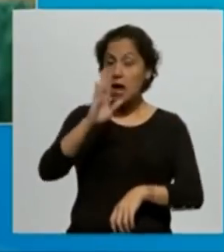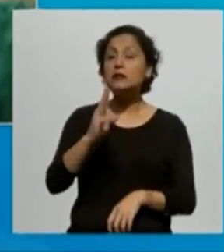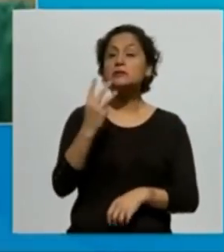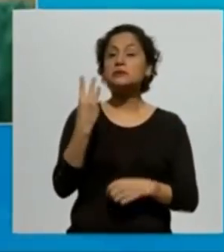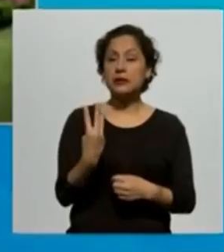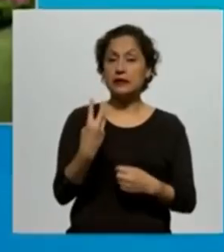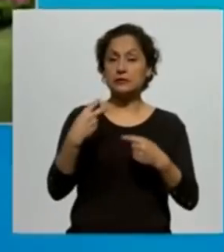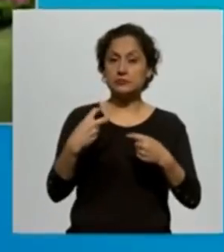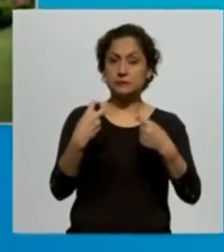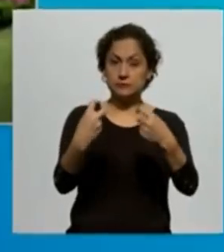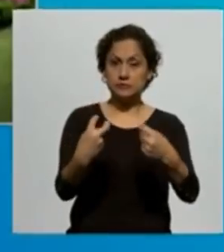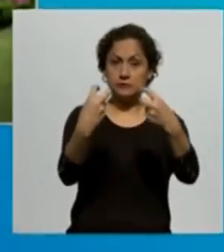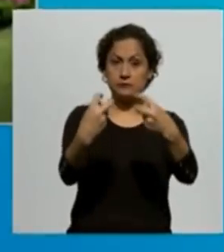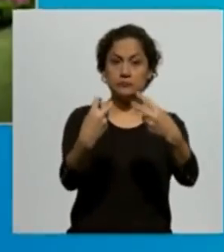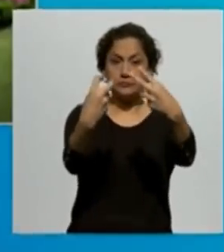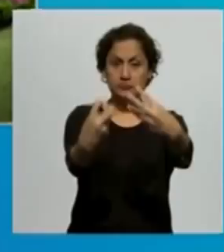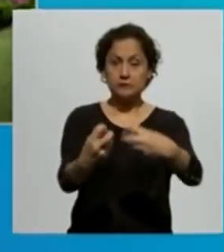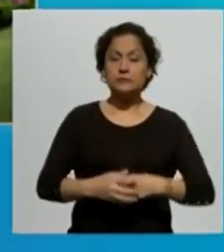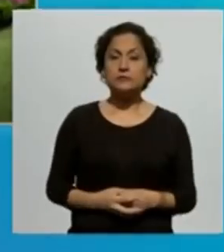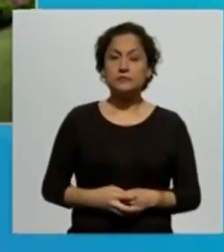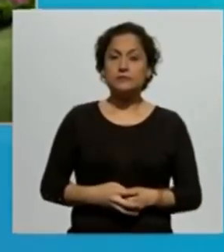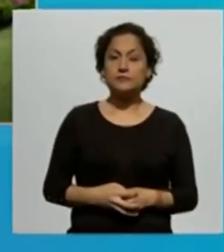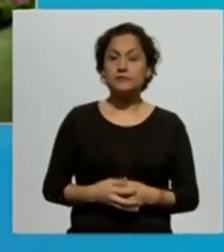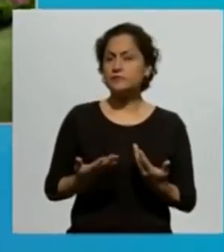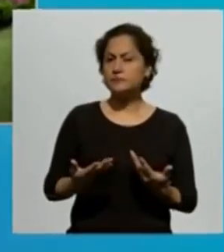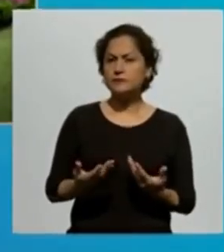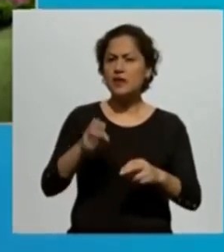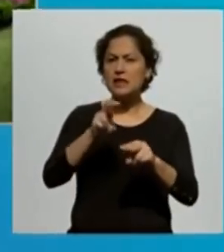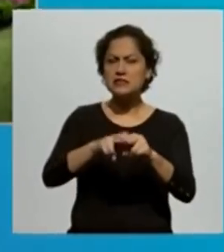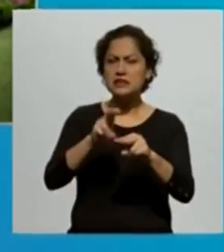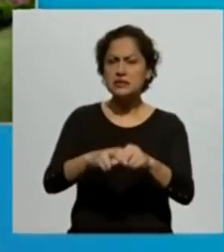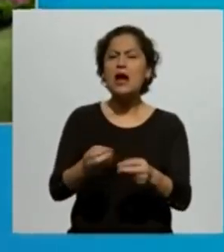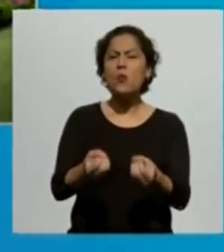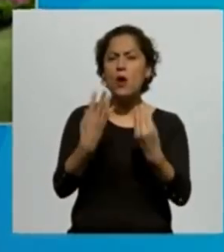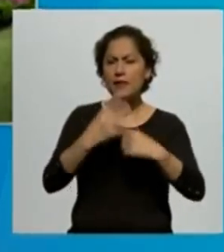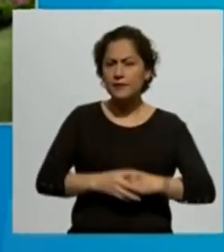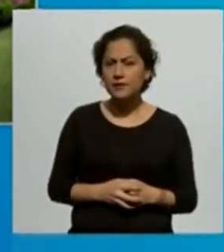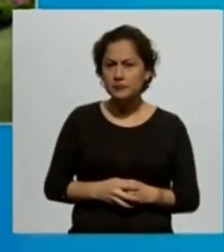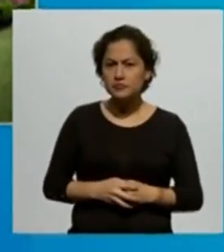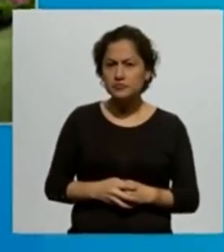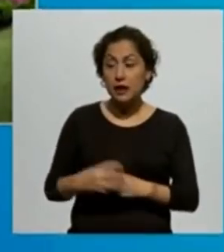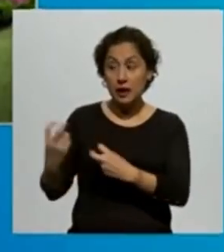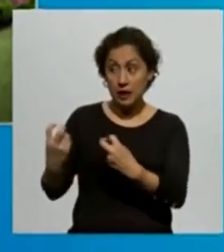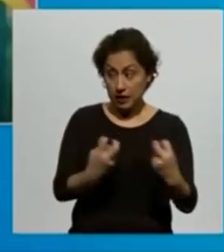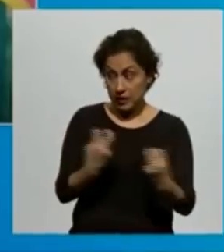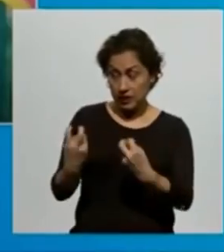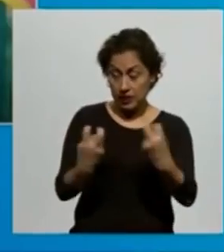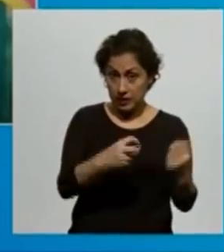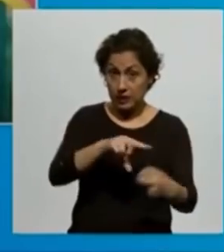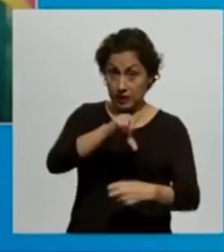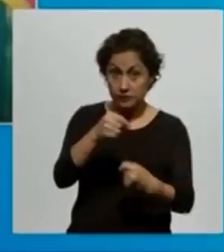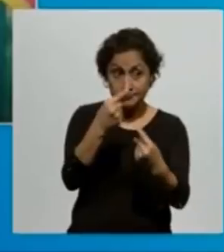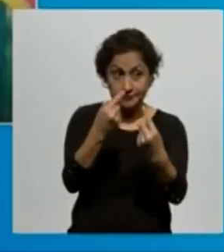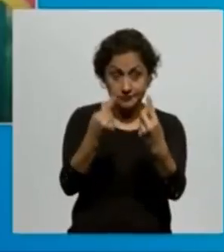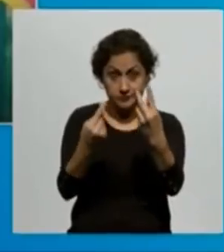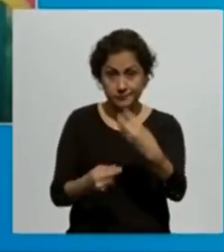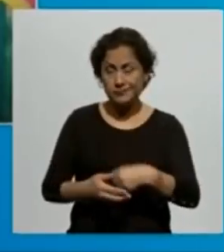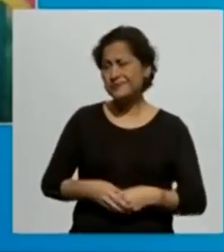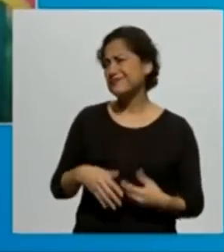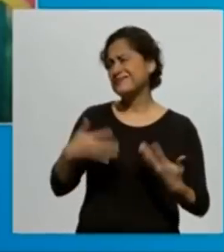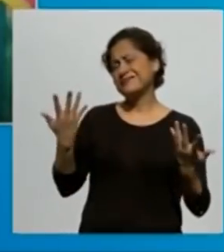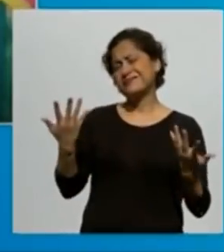total. ¿Y entonces cuántas sillas caben? ¿Ponemos las sillas y las contamos? Es mucho lío.